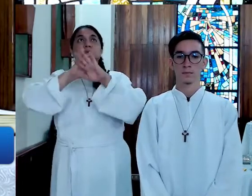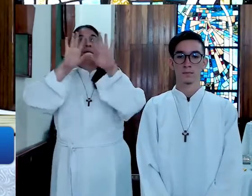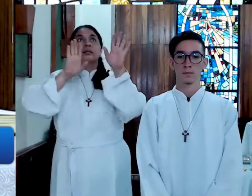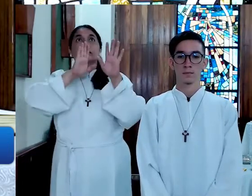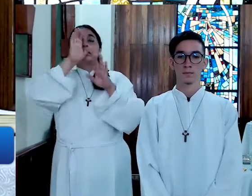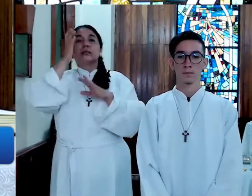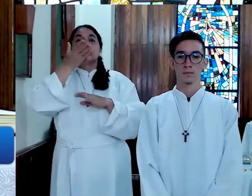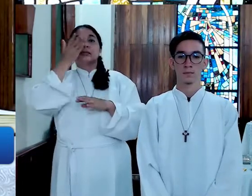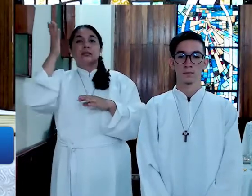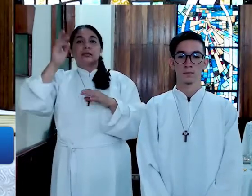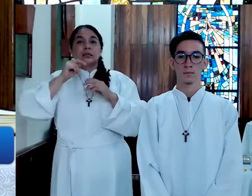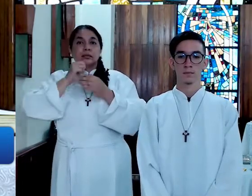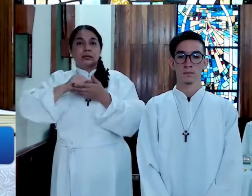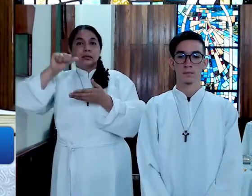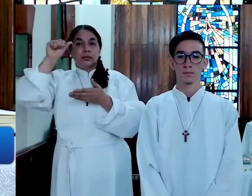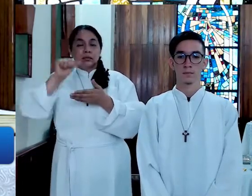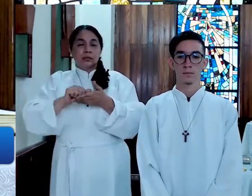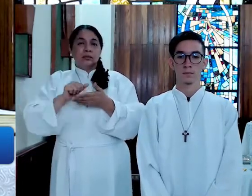tus alabanzas.